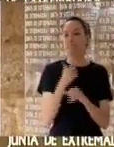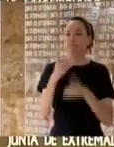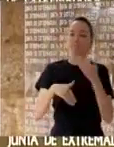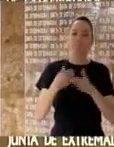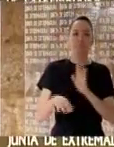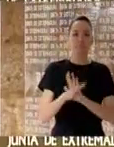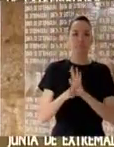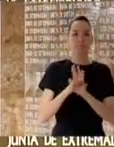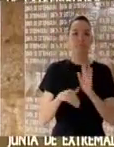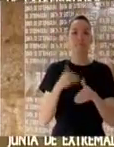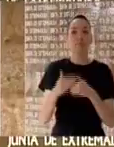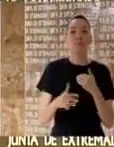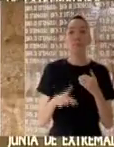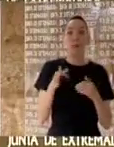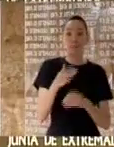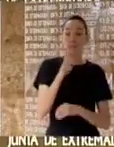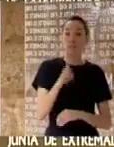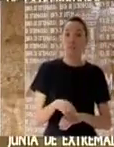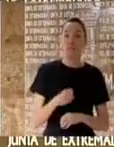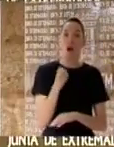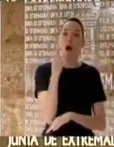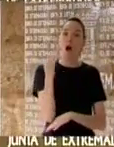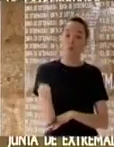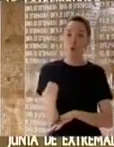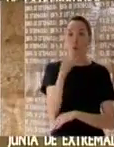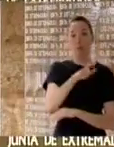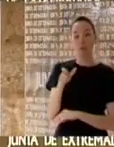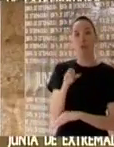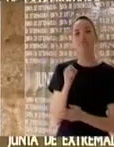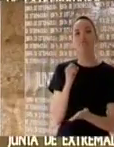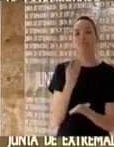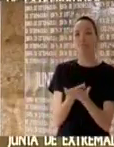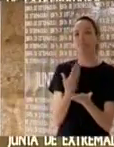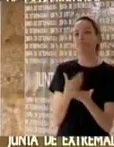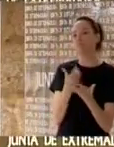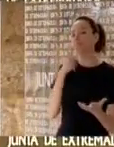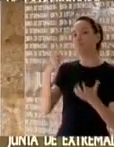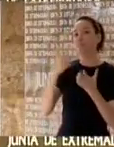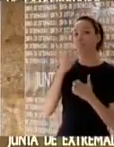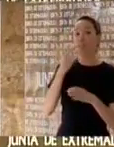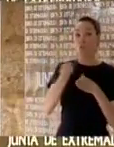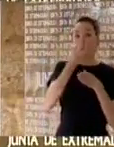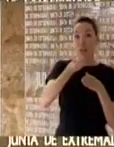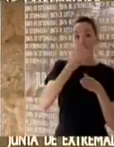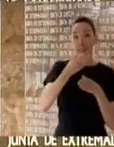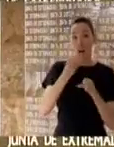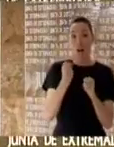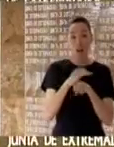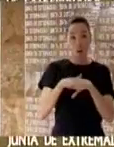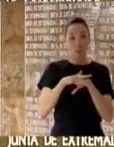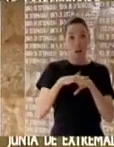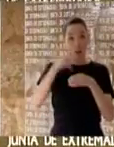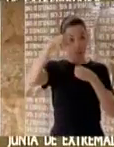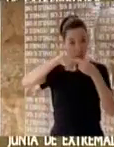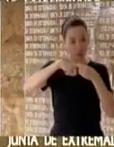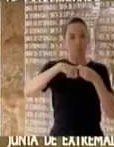todo apoyándome en aquellos que demuestran que los socialistas cuando gobernamos no solamente decimos las cosas, sino las cumplimos, como